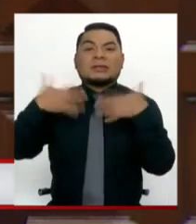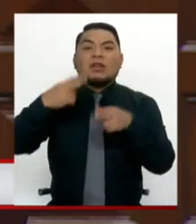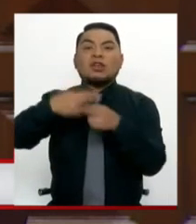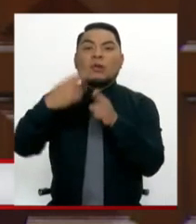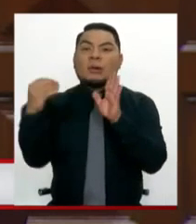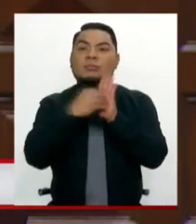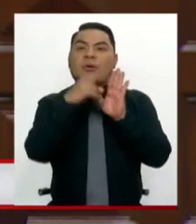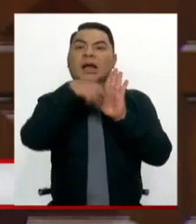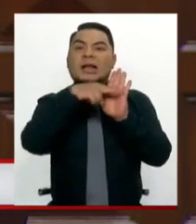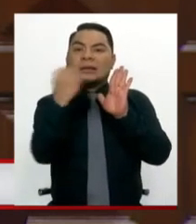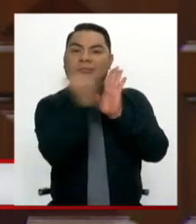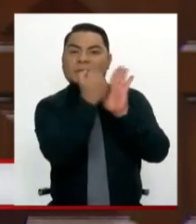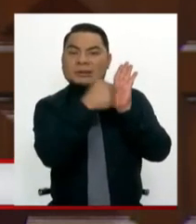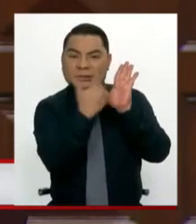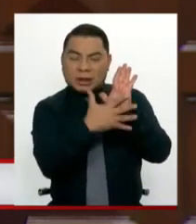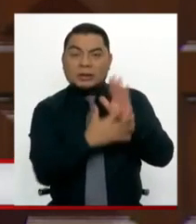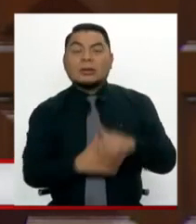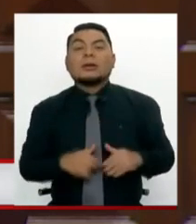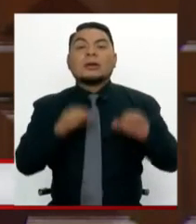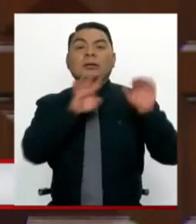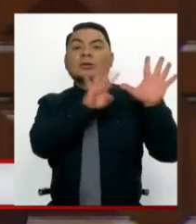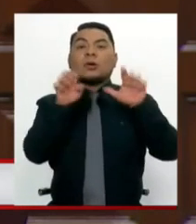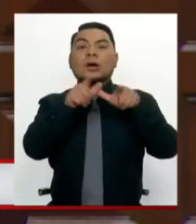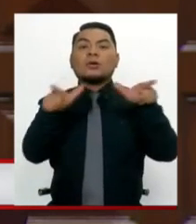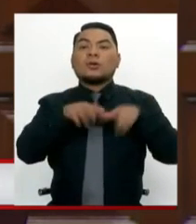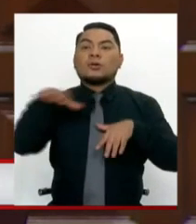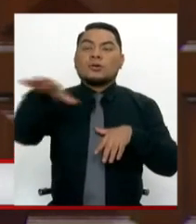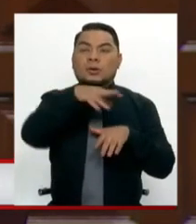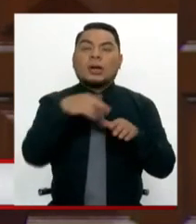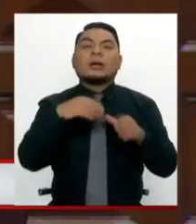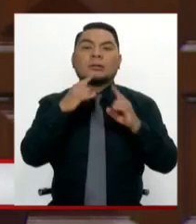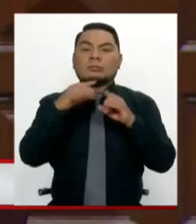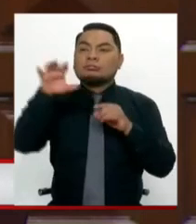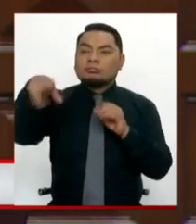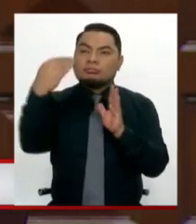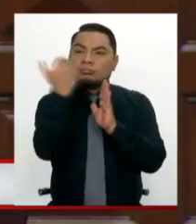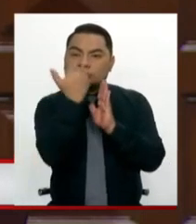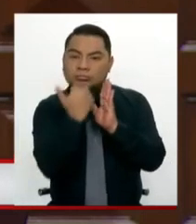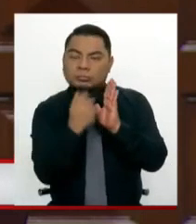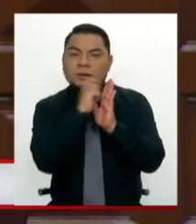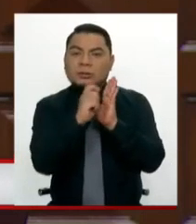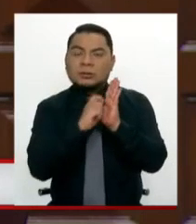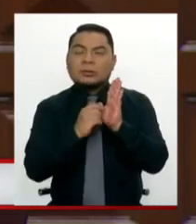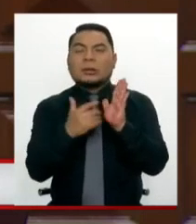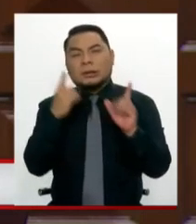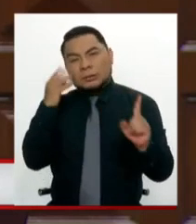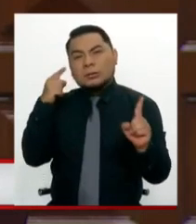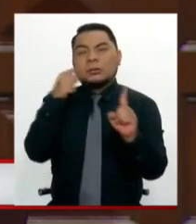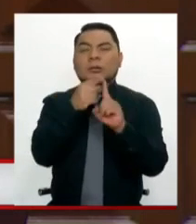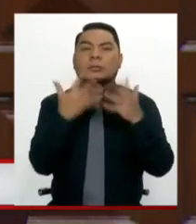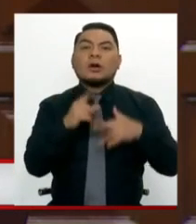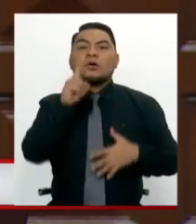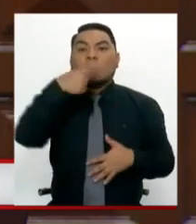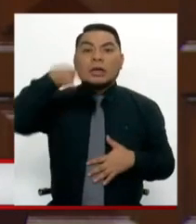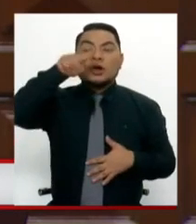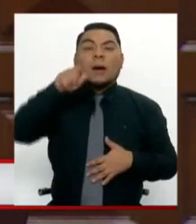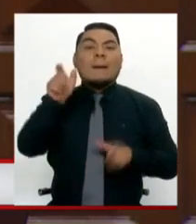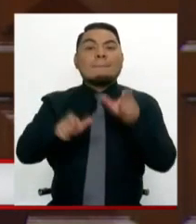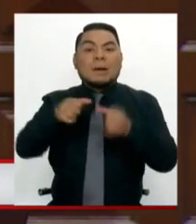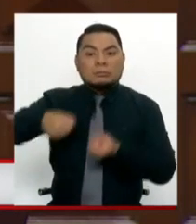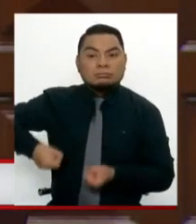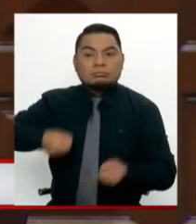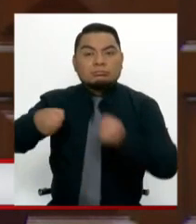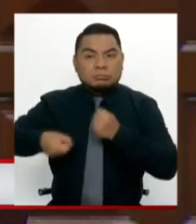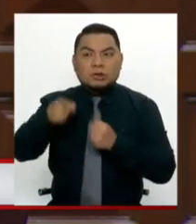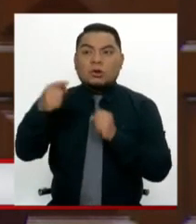empadronados en 900 centros de empadronamiento, con una proyección de lograr 1 millón de productores